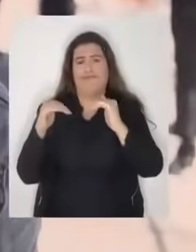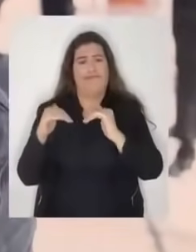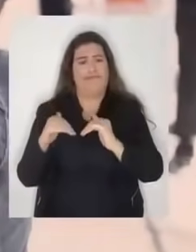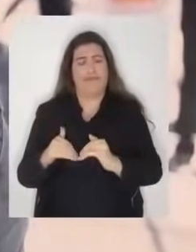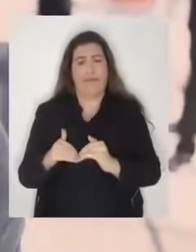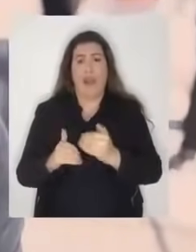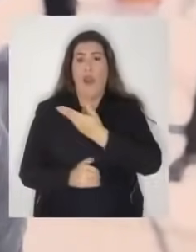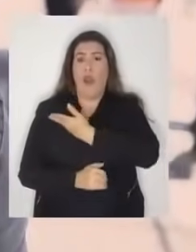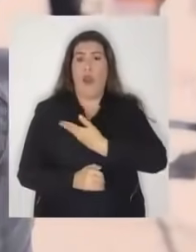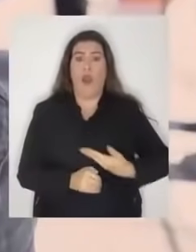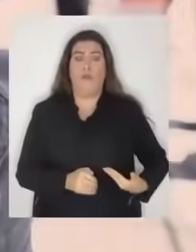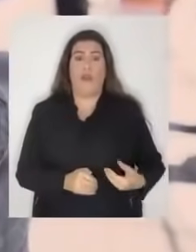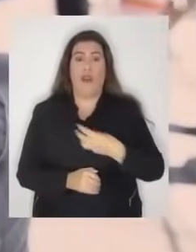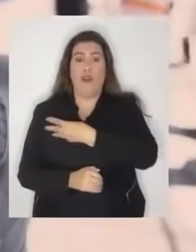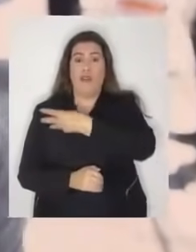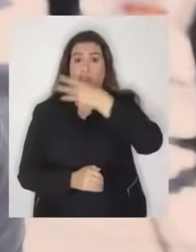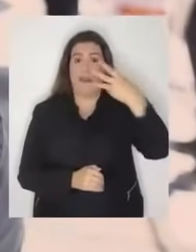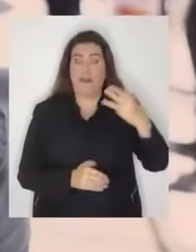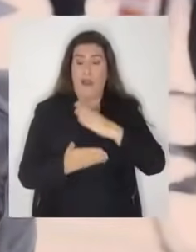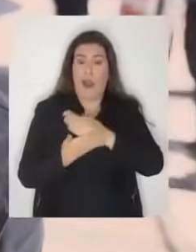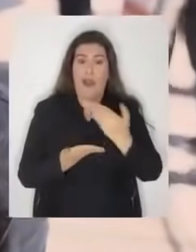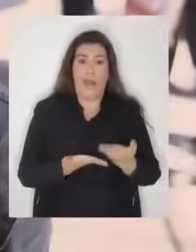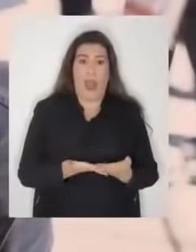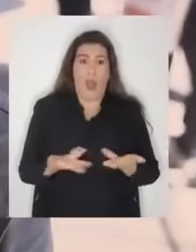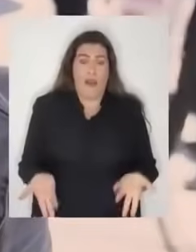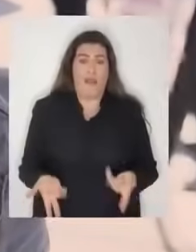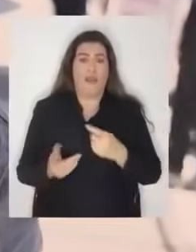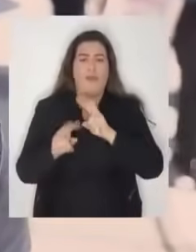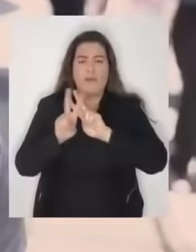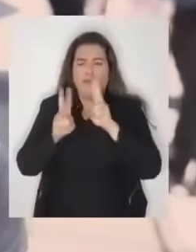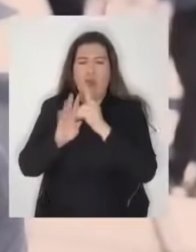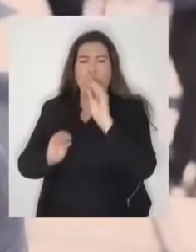gobiernos, la concertación hasta la fecha, lo único que han hecho es perfeccionar el modelo